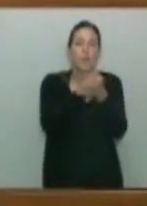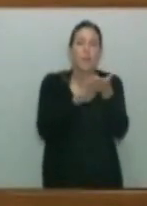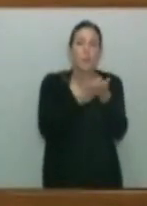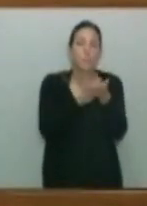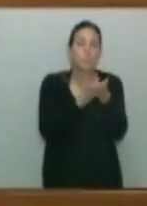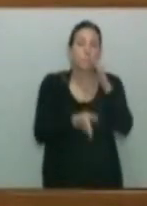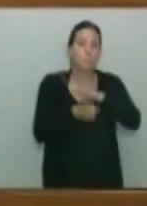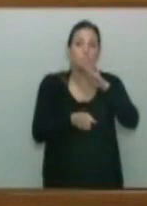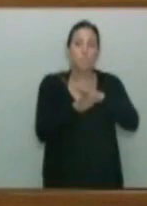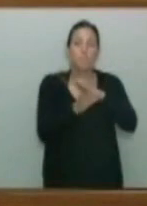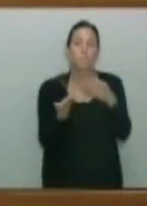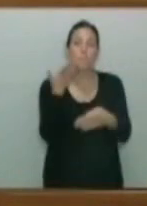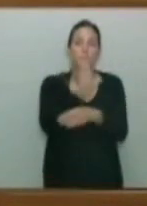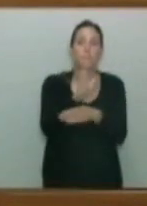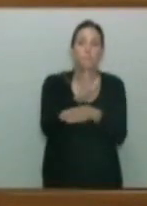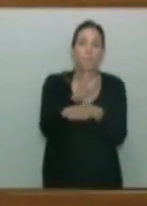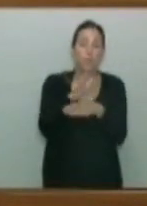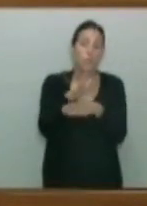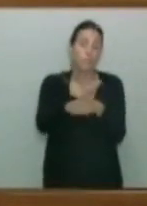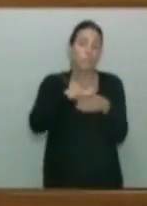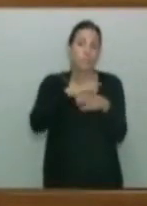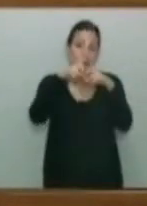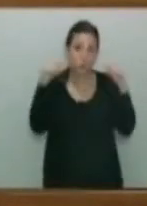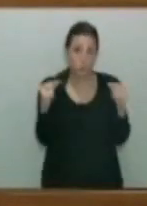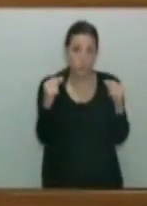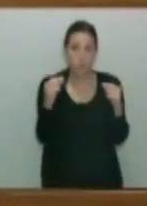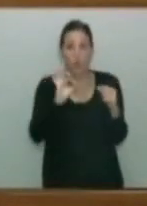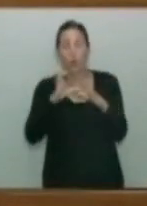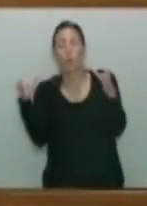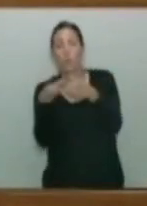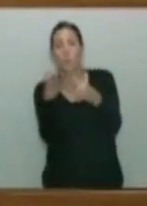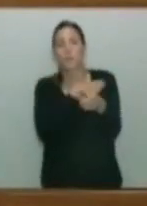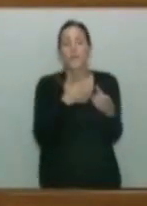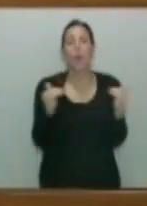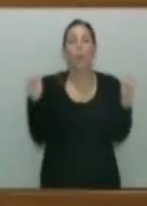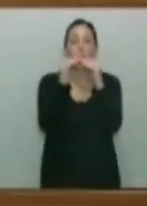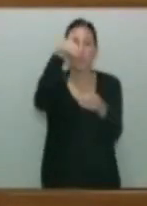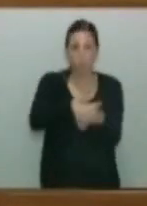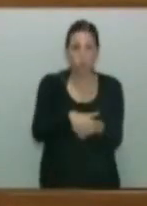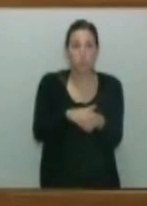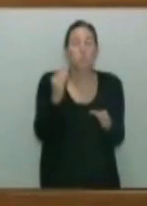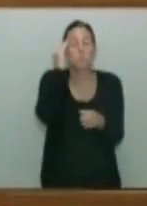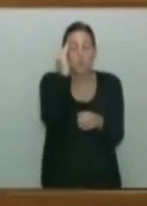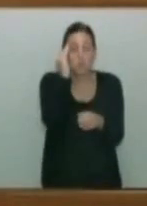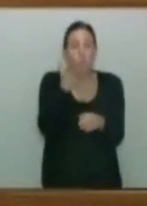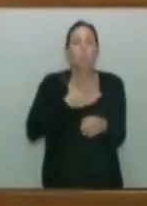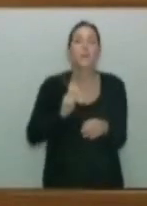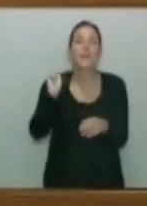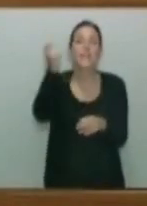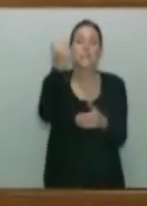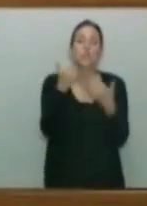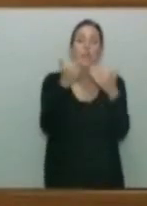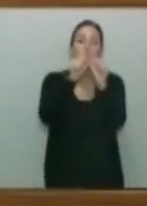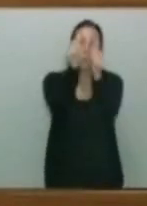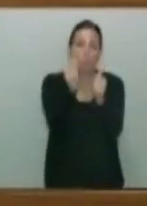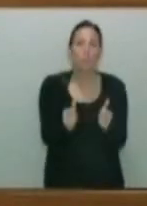territorial y de los que hacíamos causa de los principios de la igualdad del voto y del aumento de la proporcionalidad. Y yo creo que lo hemos conseguido con un buen modelo y con un